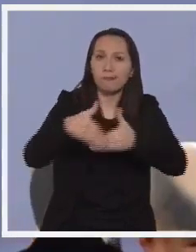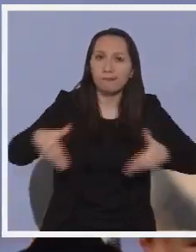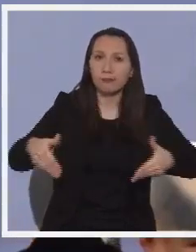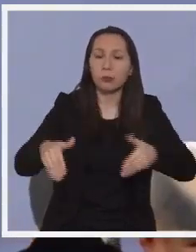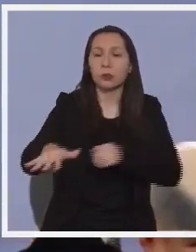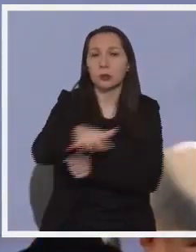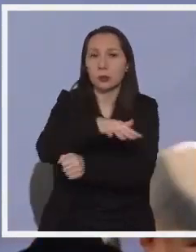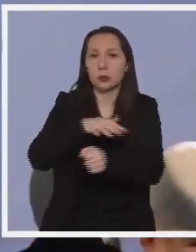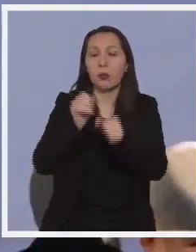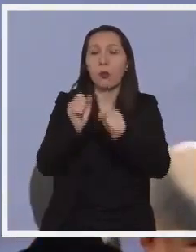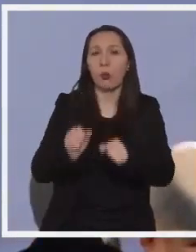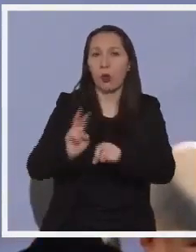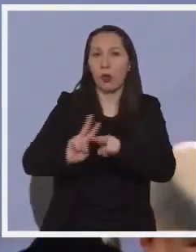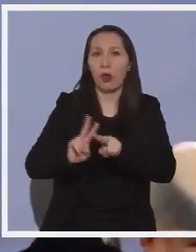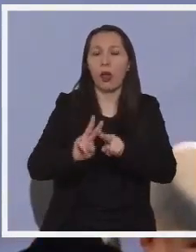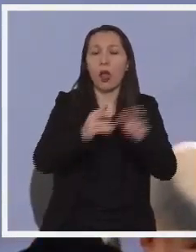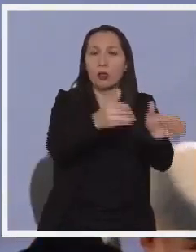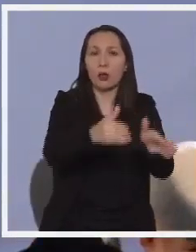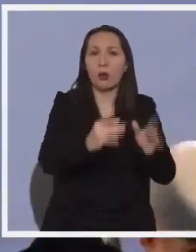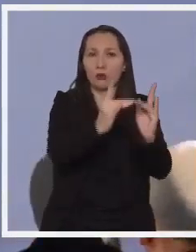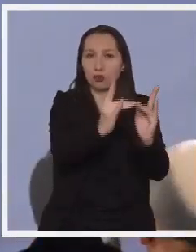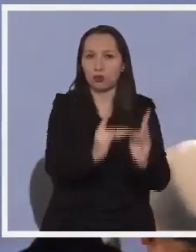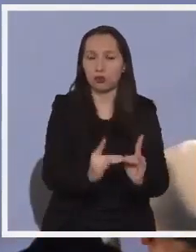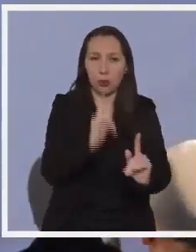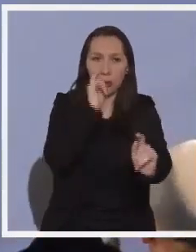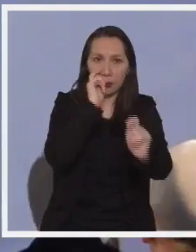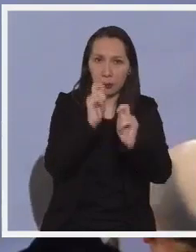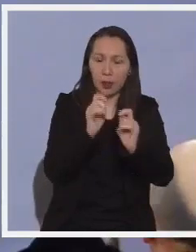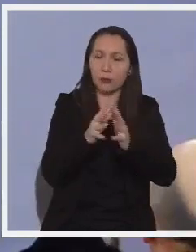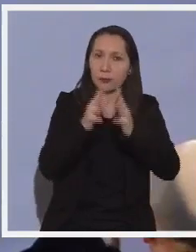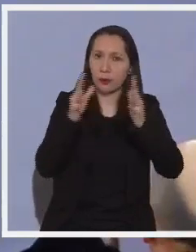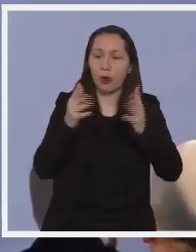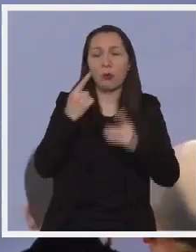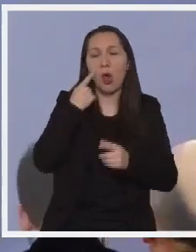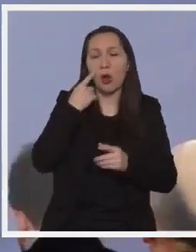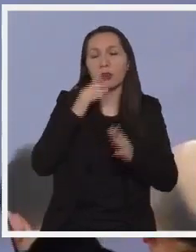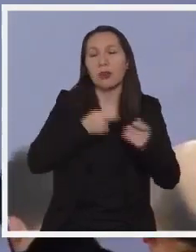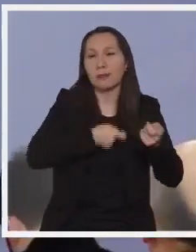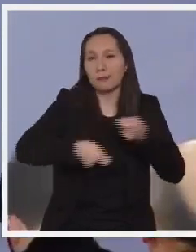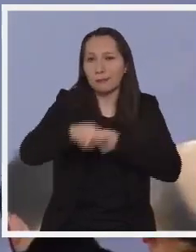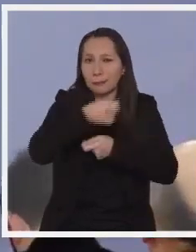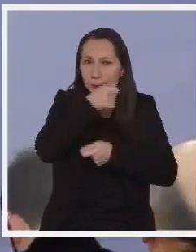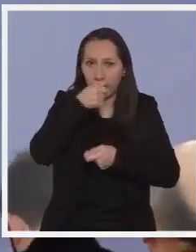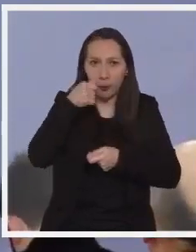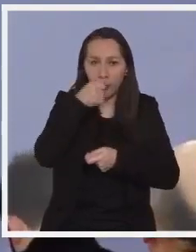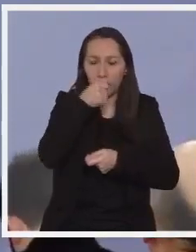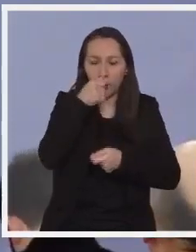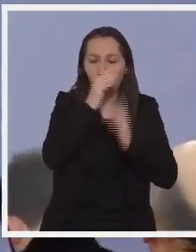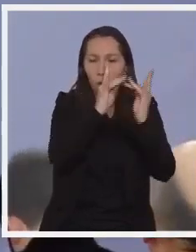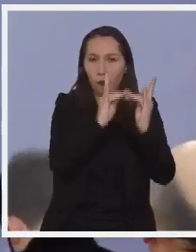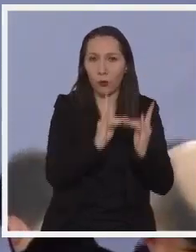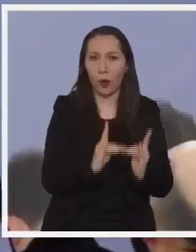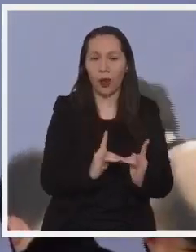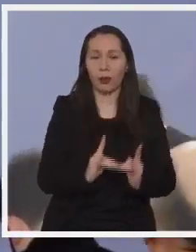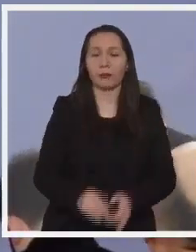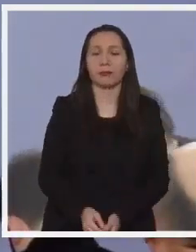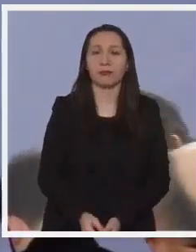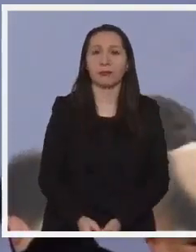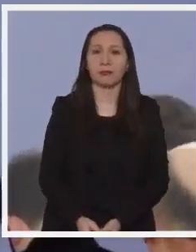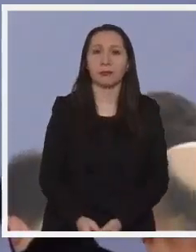condiciones para llevar a cabo funerales de alto riesgo, también conocidos como narcofunerales.